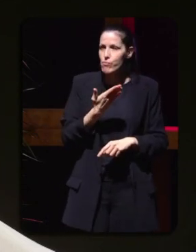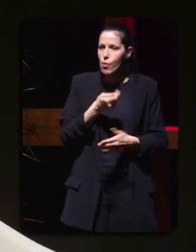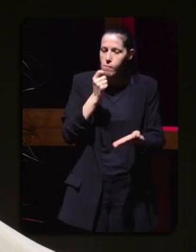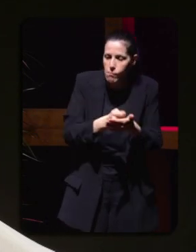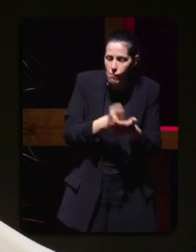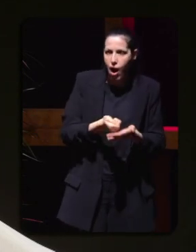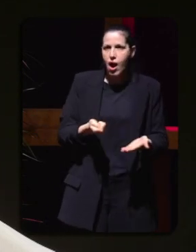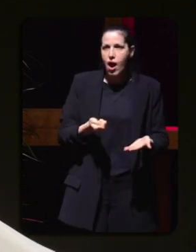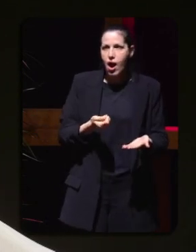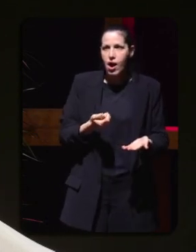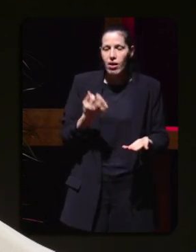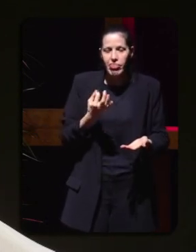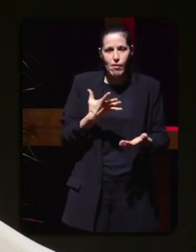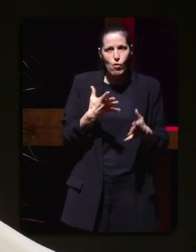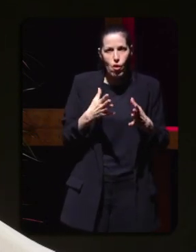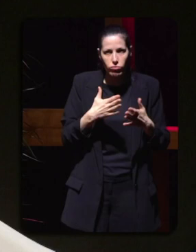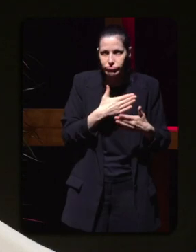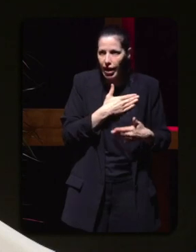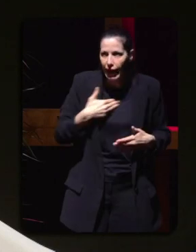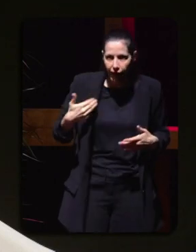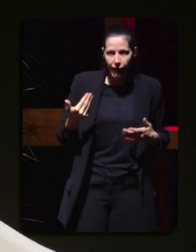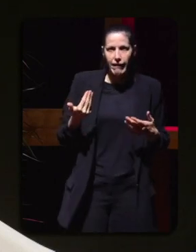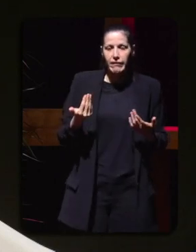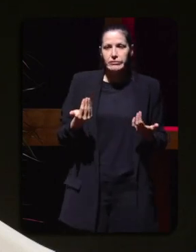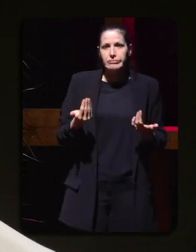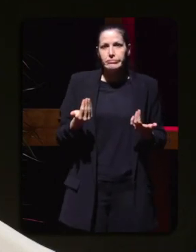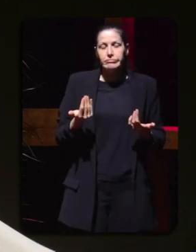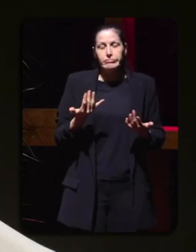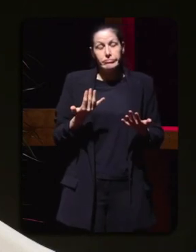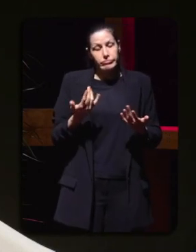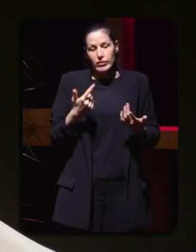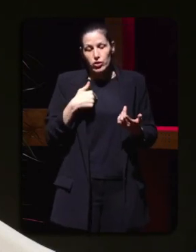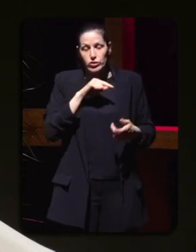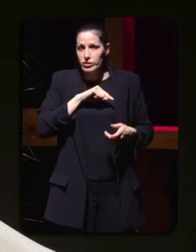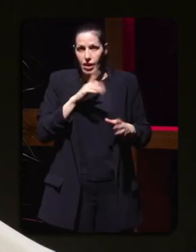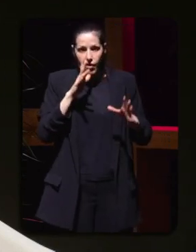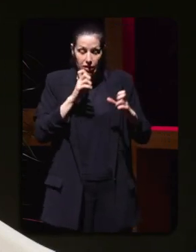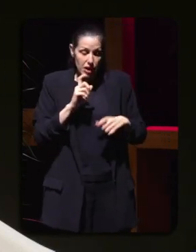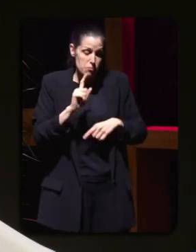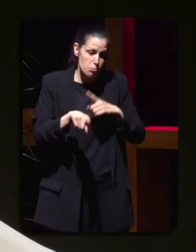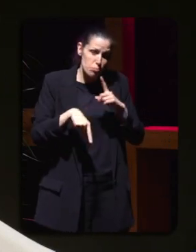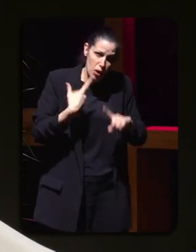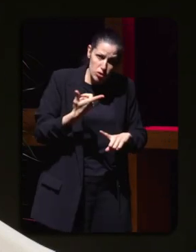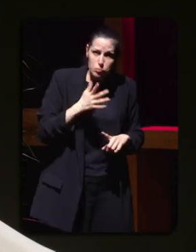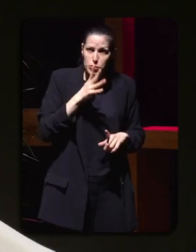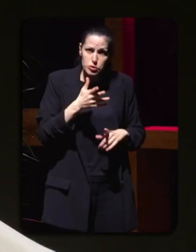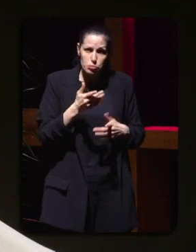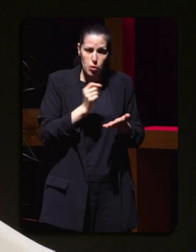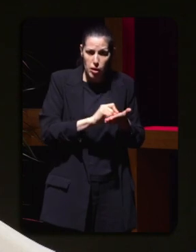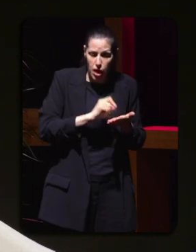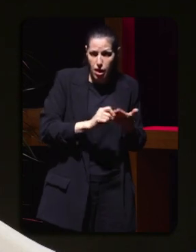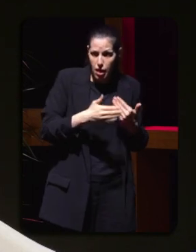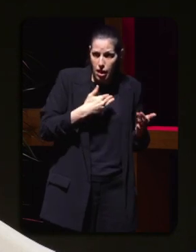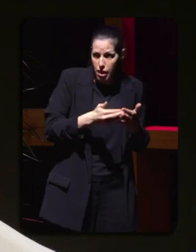me sentía fatal fatal fatal pero en realidad después bueno como tuve que trabajar para el libro vi que como sin